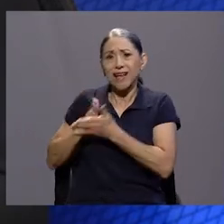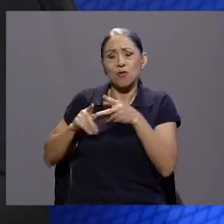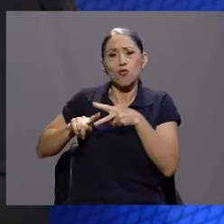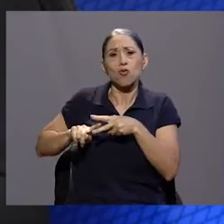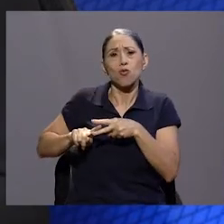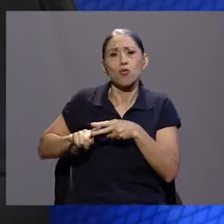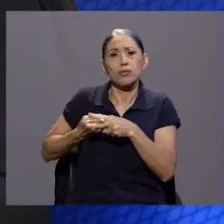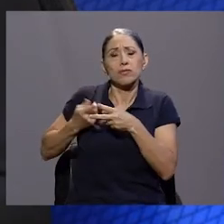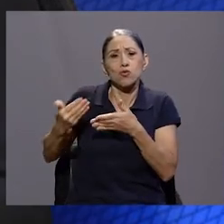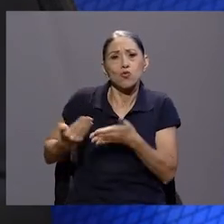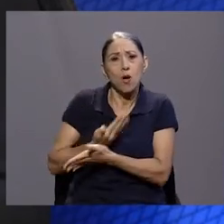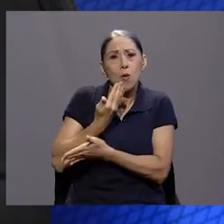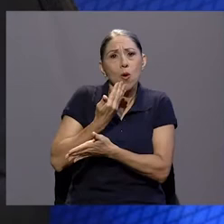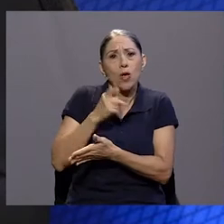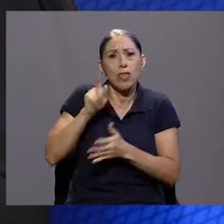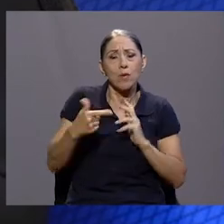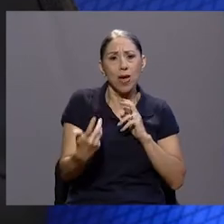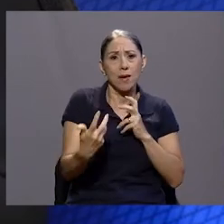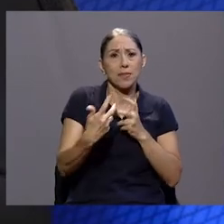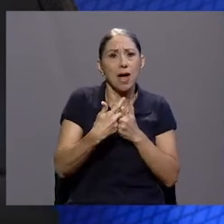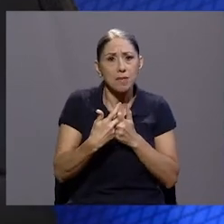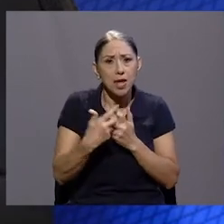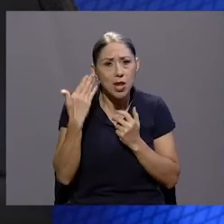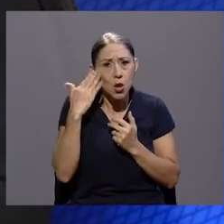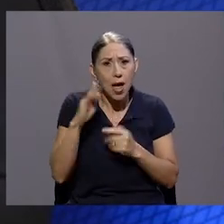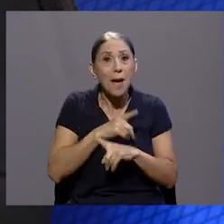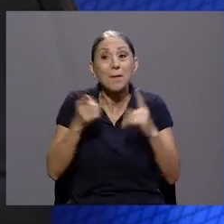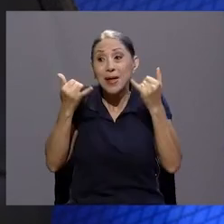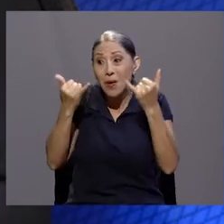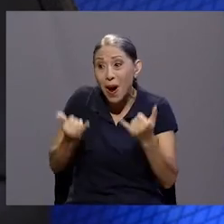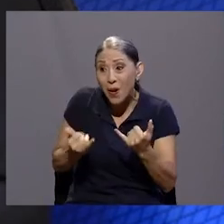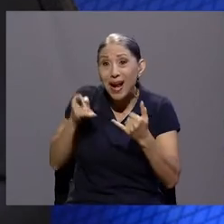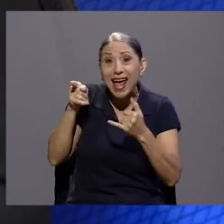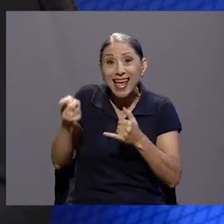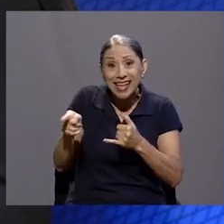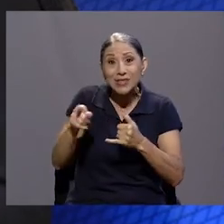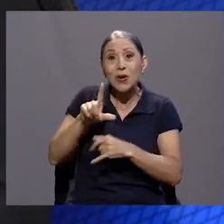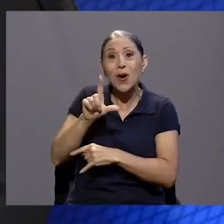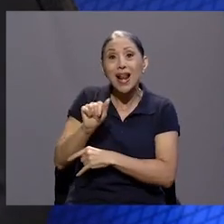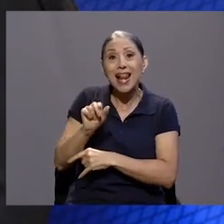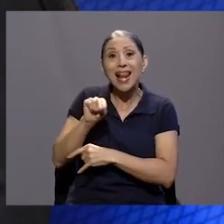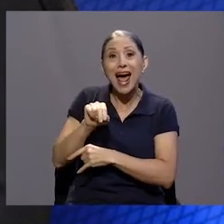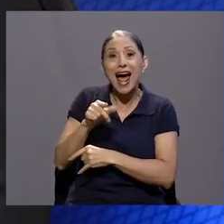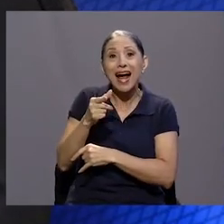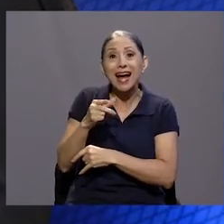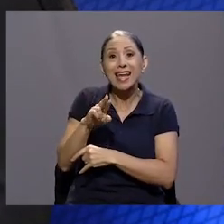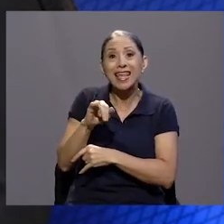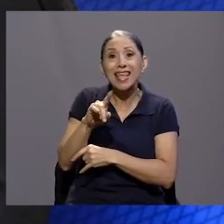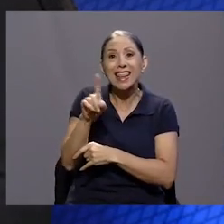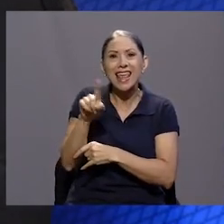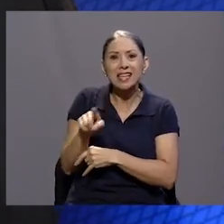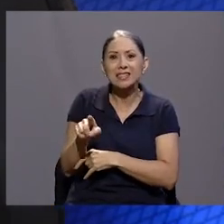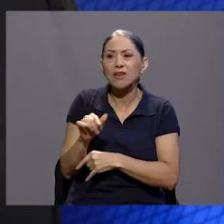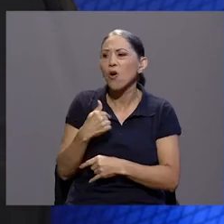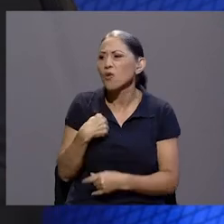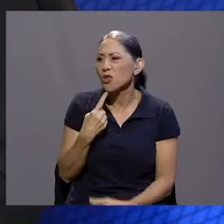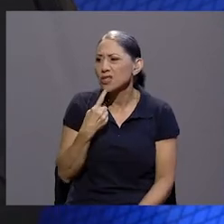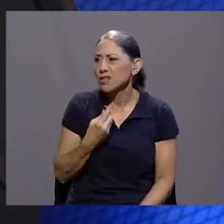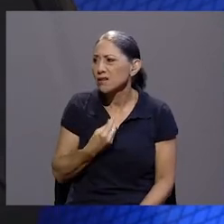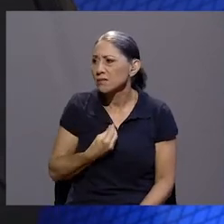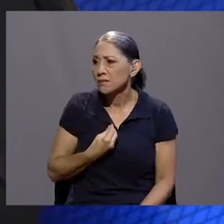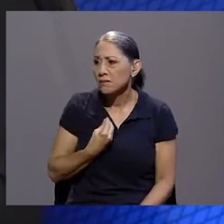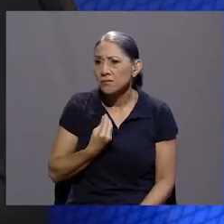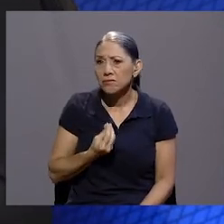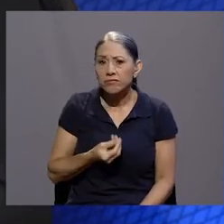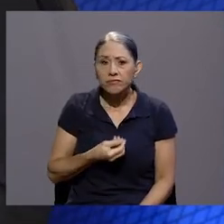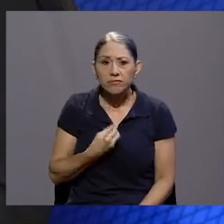era algo desconocido ya esa languidez el langui de ser cada día decir hasta cuándo cuando ya el temor se convierte en